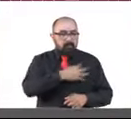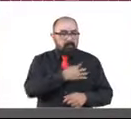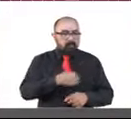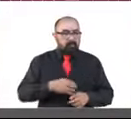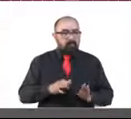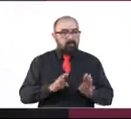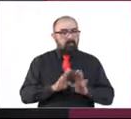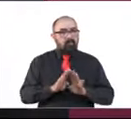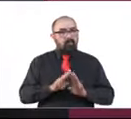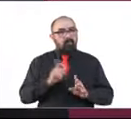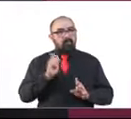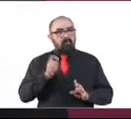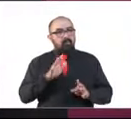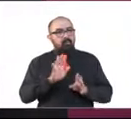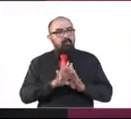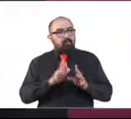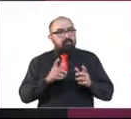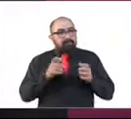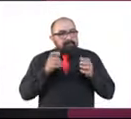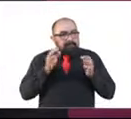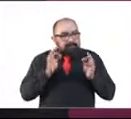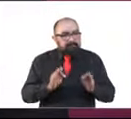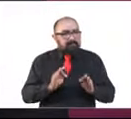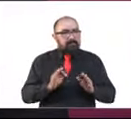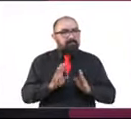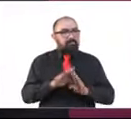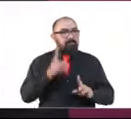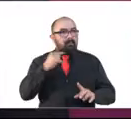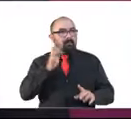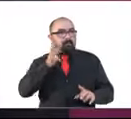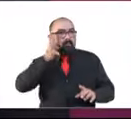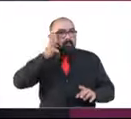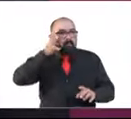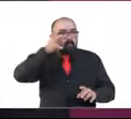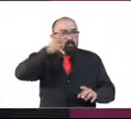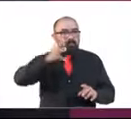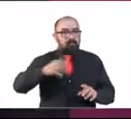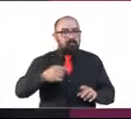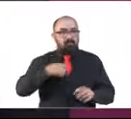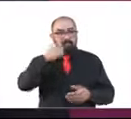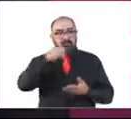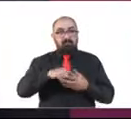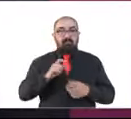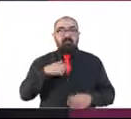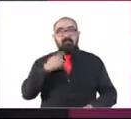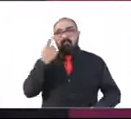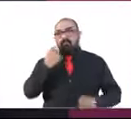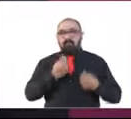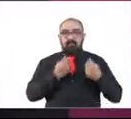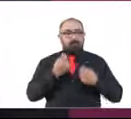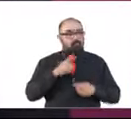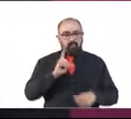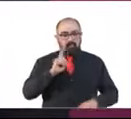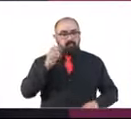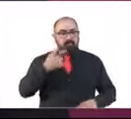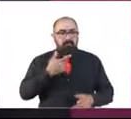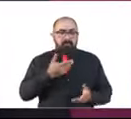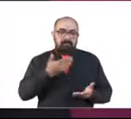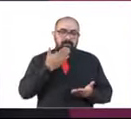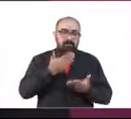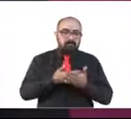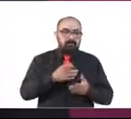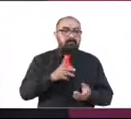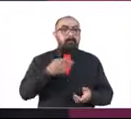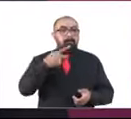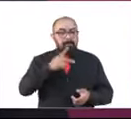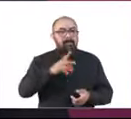hacia una calidad de vida, ¿no? Yo no me quejo, la que hemos tenido, pero todavía